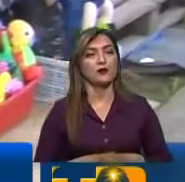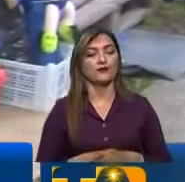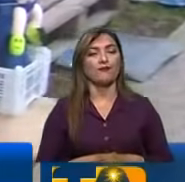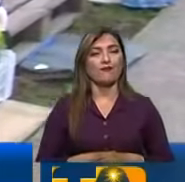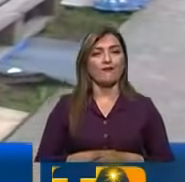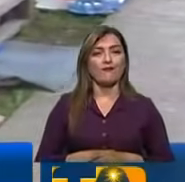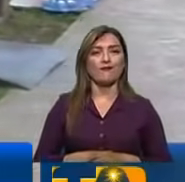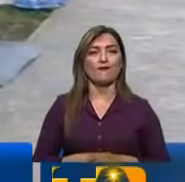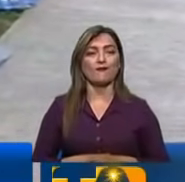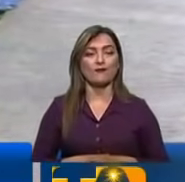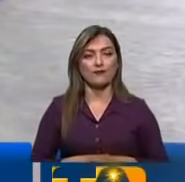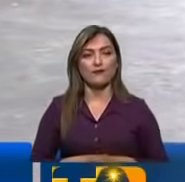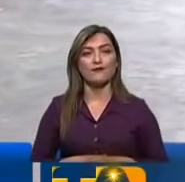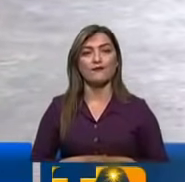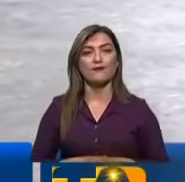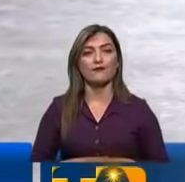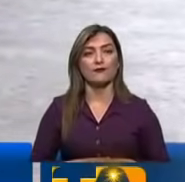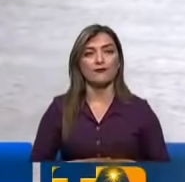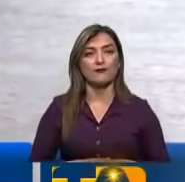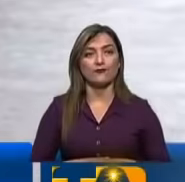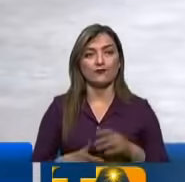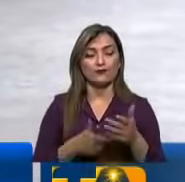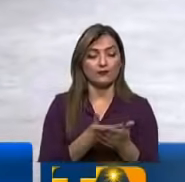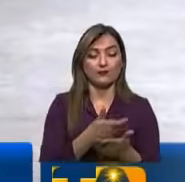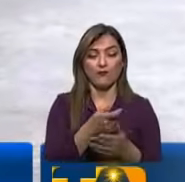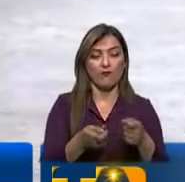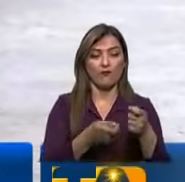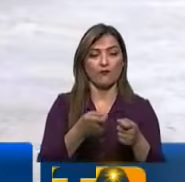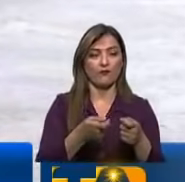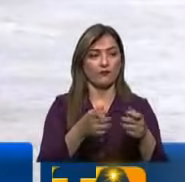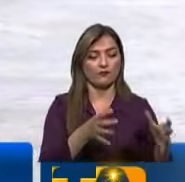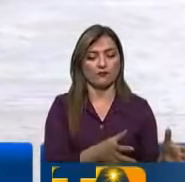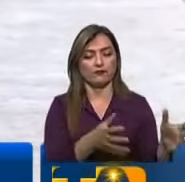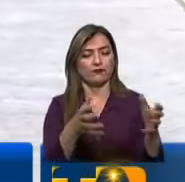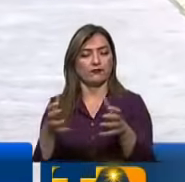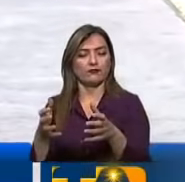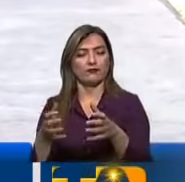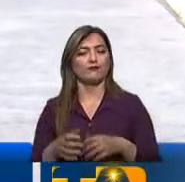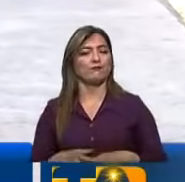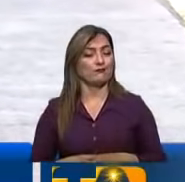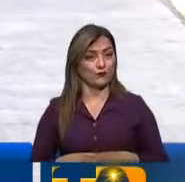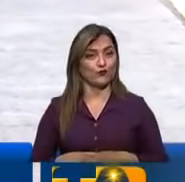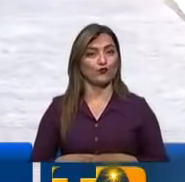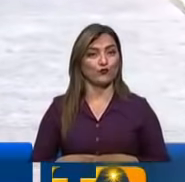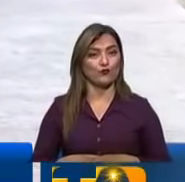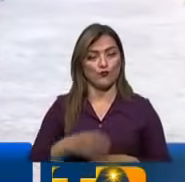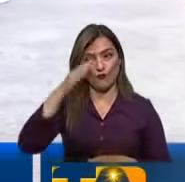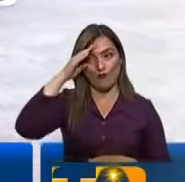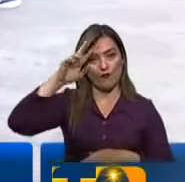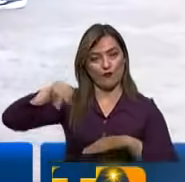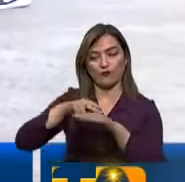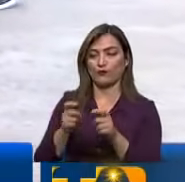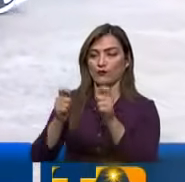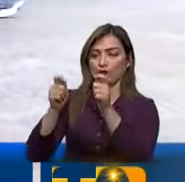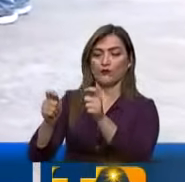que se lo encuentra siendo comercializado, se hace el retiro correspondiente y se entrega a la Policía Nacional para